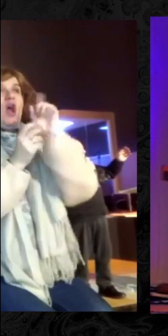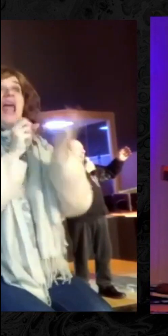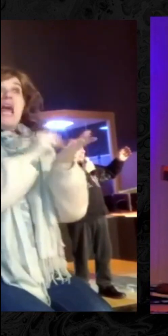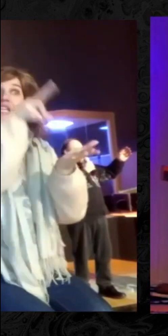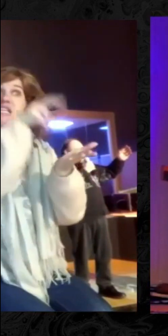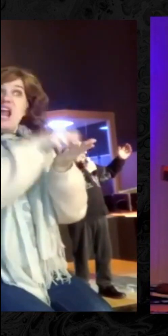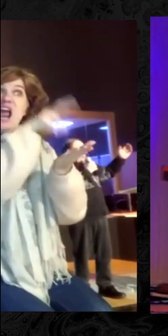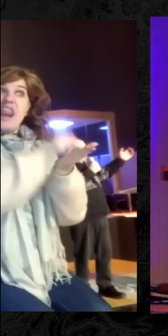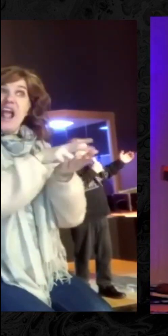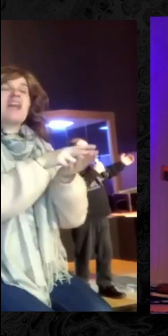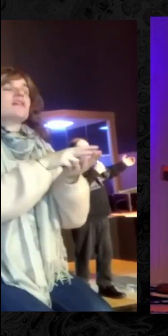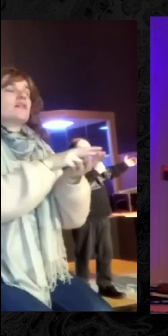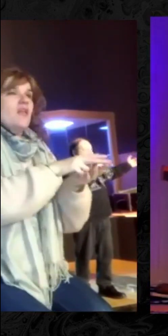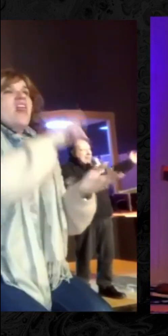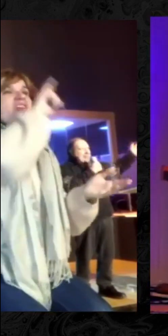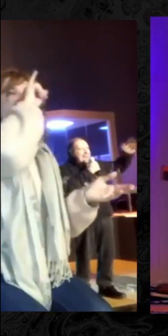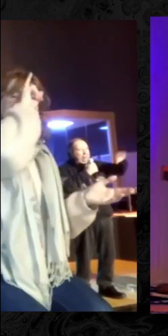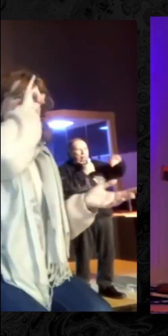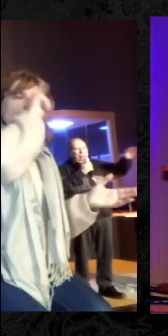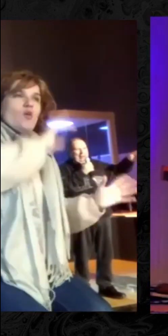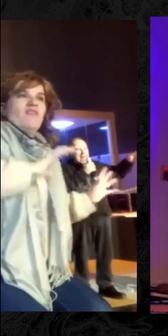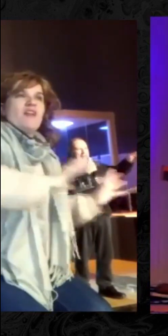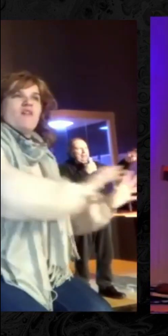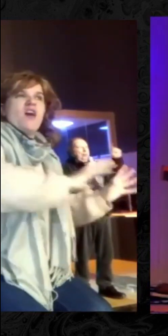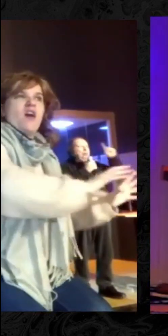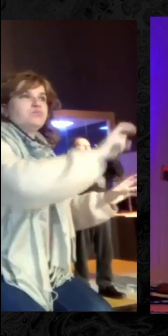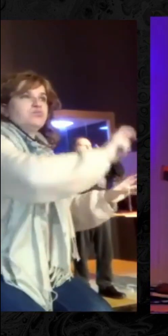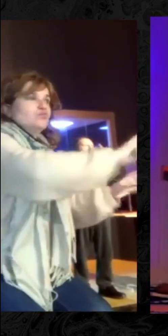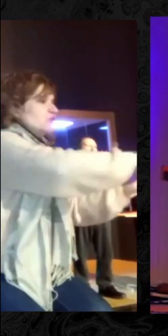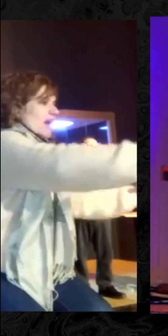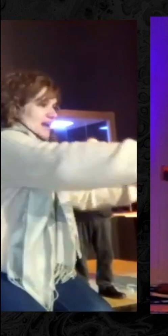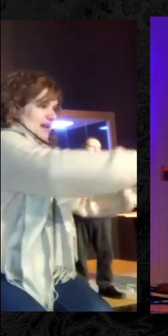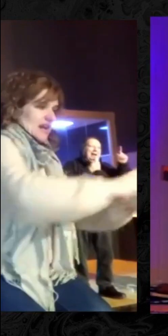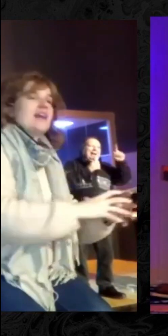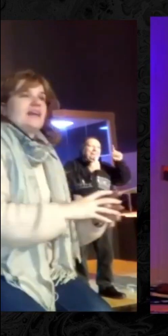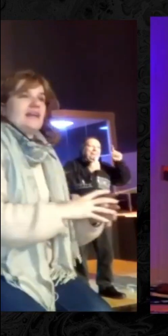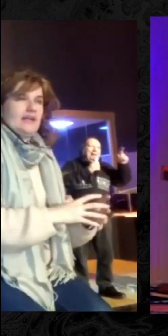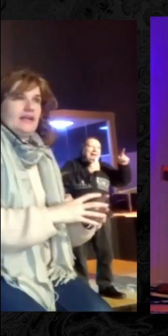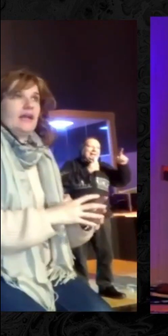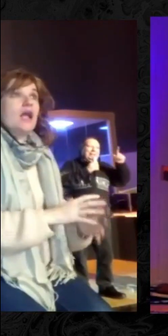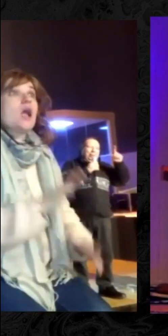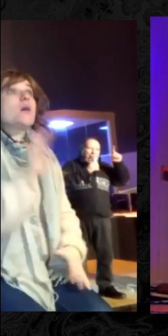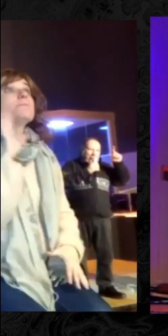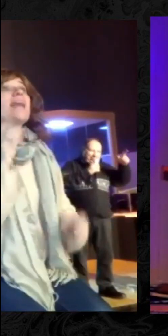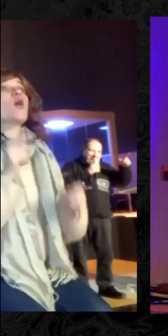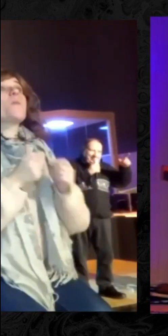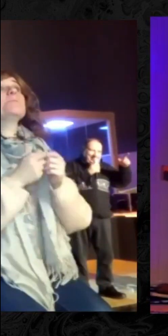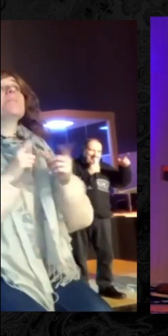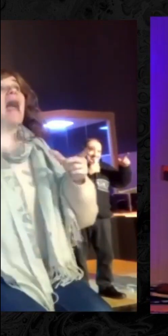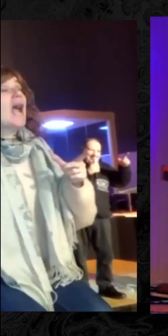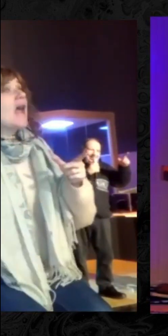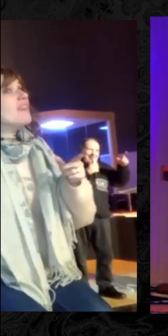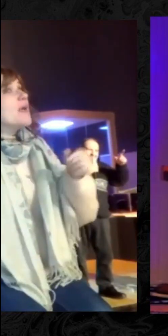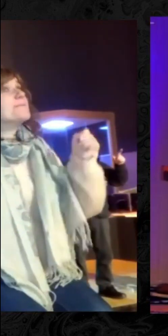qué es lo que pasa que Dios trae empuja la rana de todos los lugares pero cuando llega a la Plaga de piojos